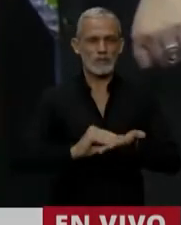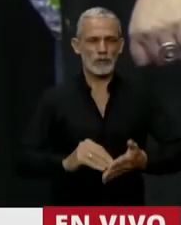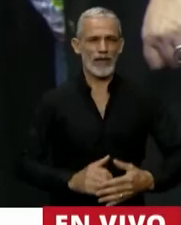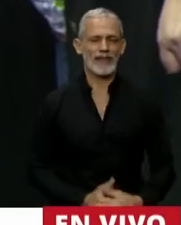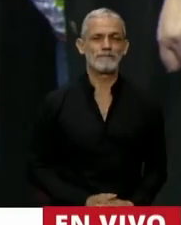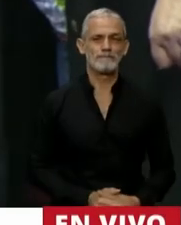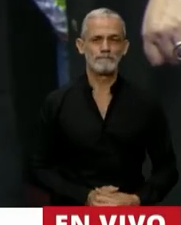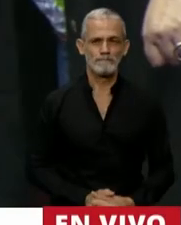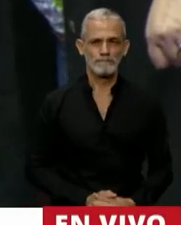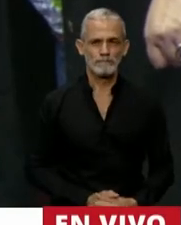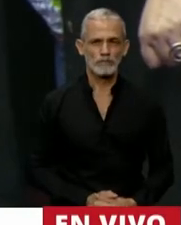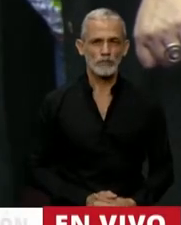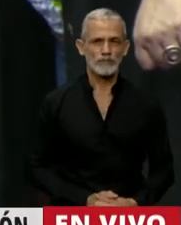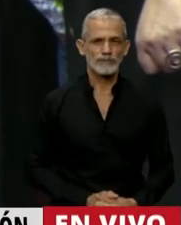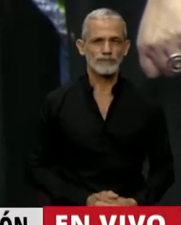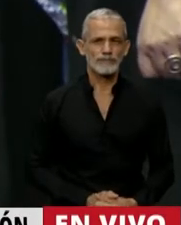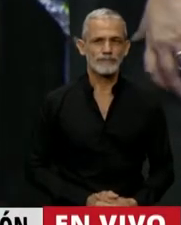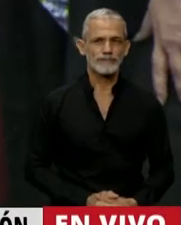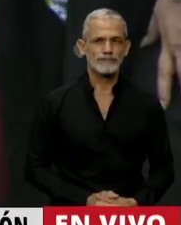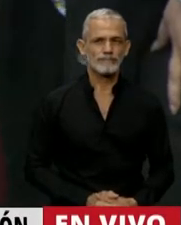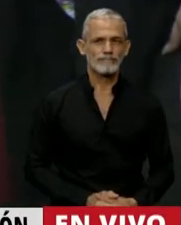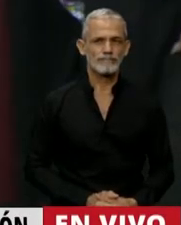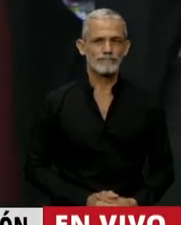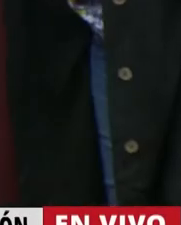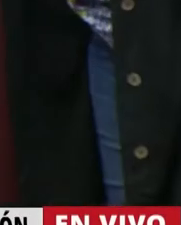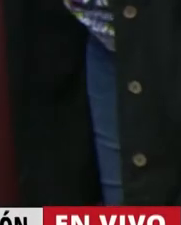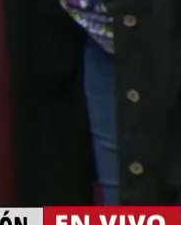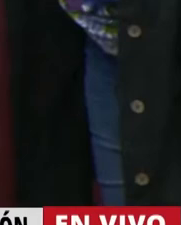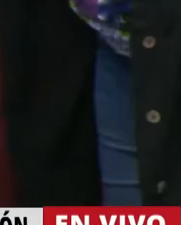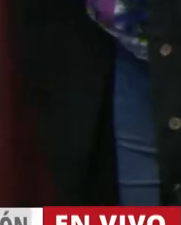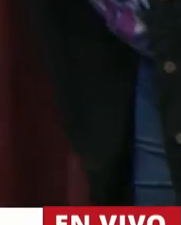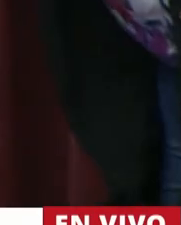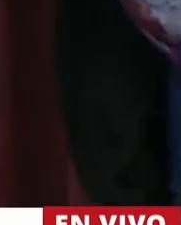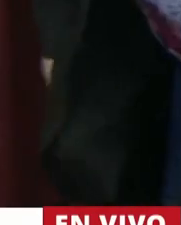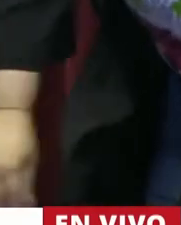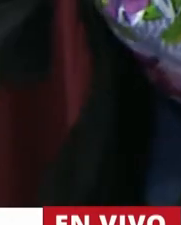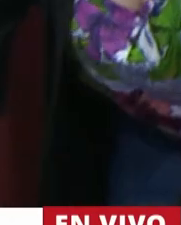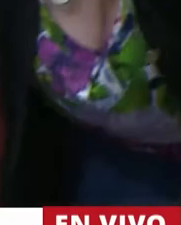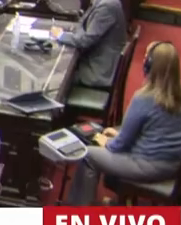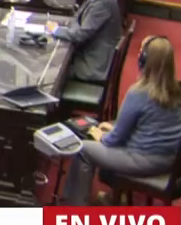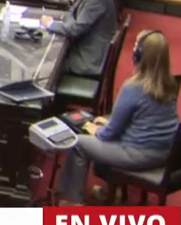Uso de la palabra el diputado Alfredo Oscar Schiavoni.